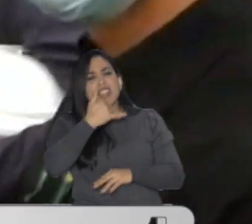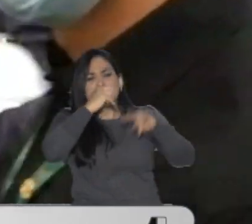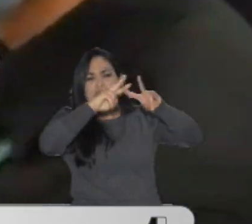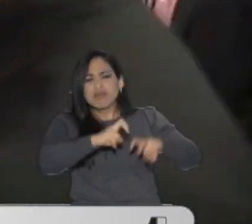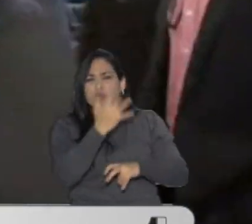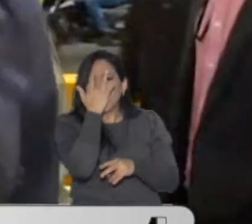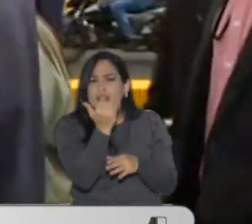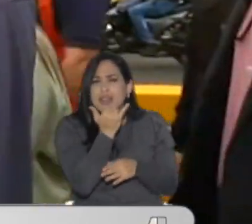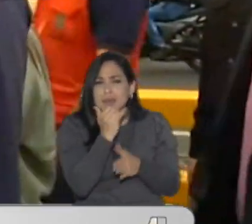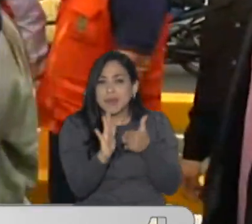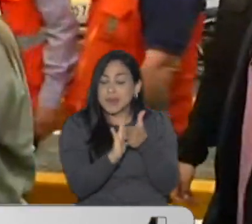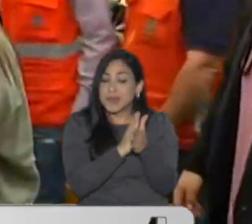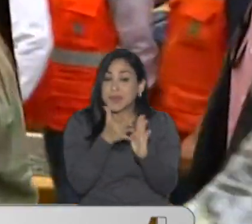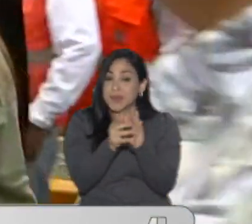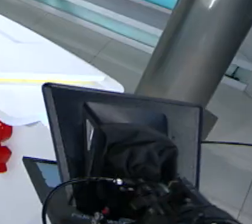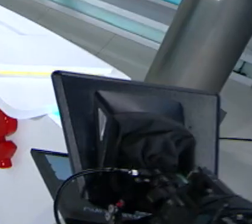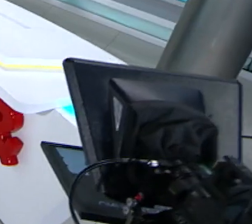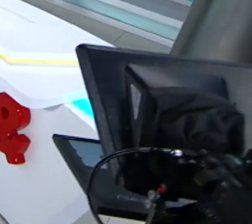Ya regresamos.